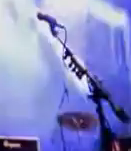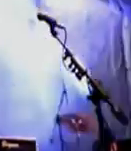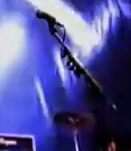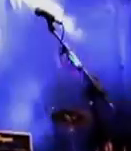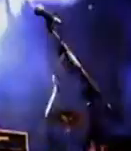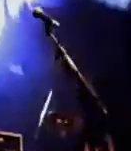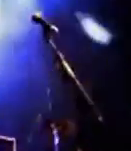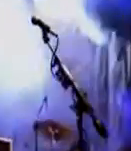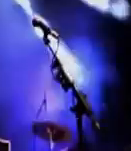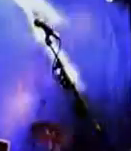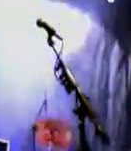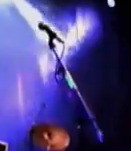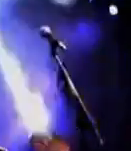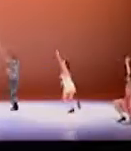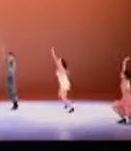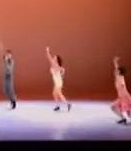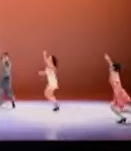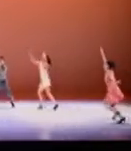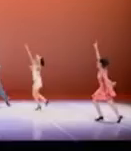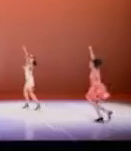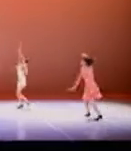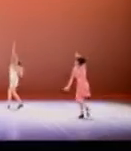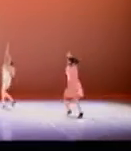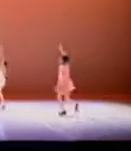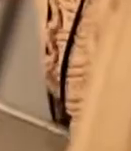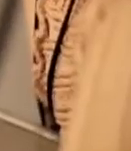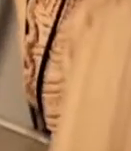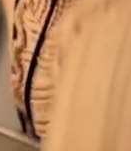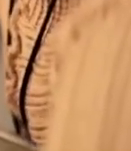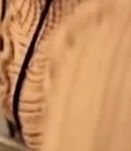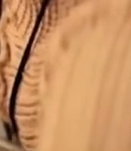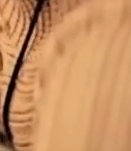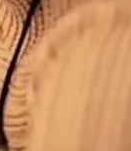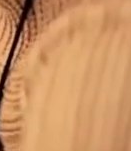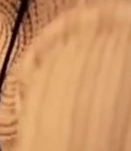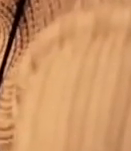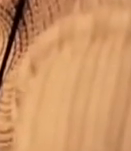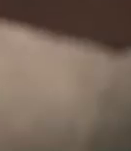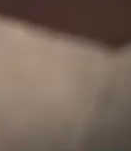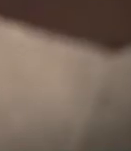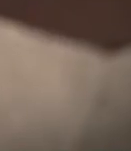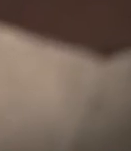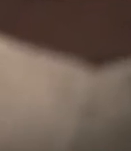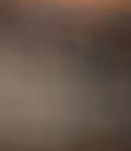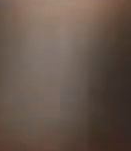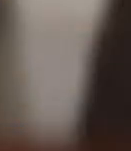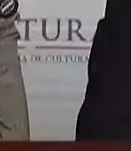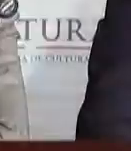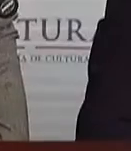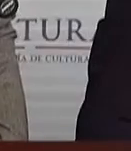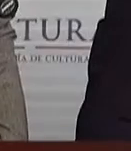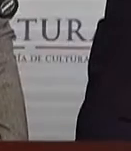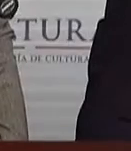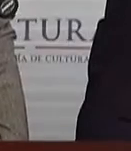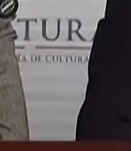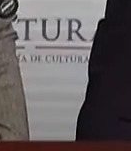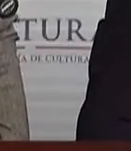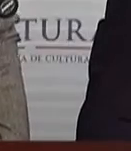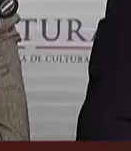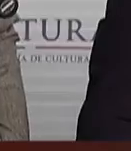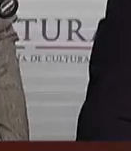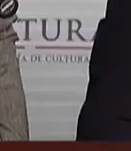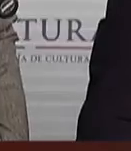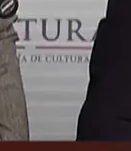permitirá a la FILIG consolidarse como uno de los más importantes proyectos de promoción del libro y la lectura. Esta feria, y vale la